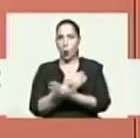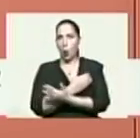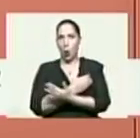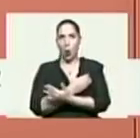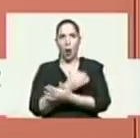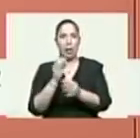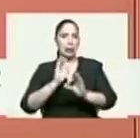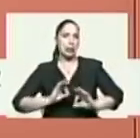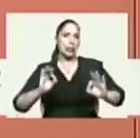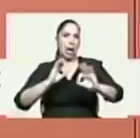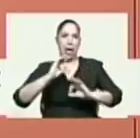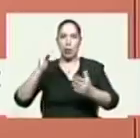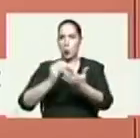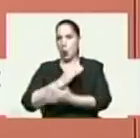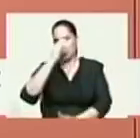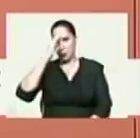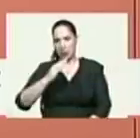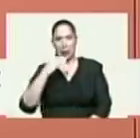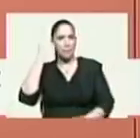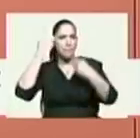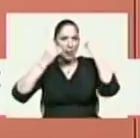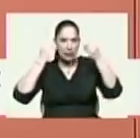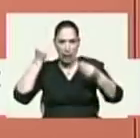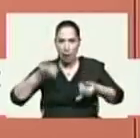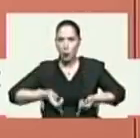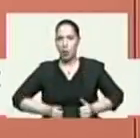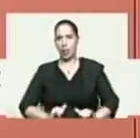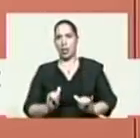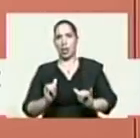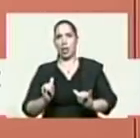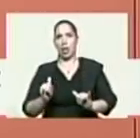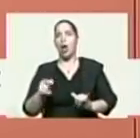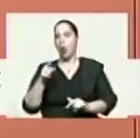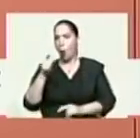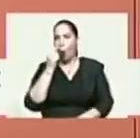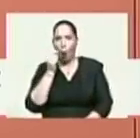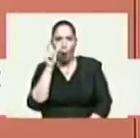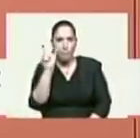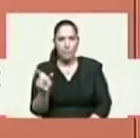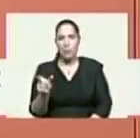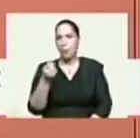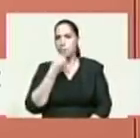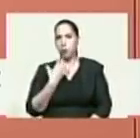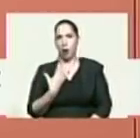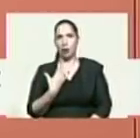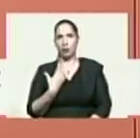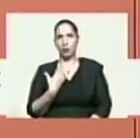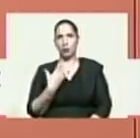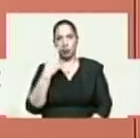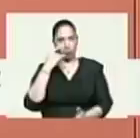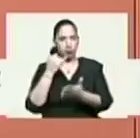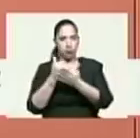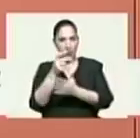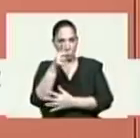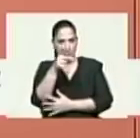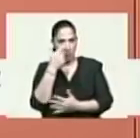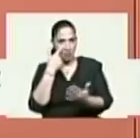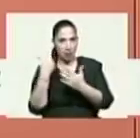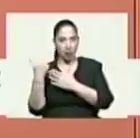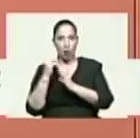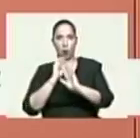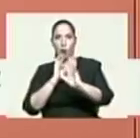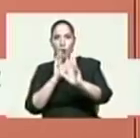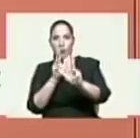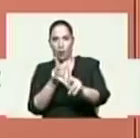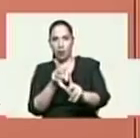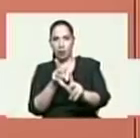ningún tipo de golpes militares, que pensáramos en sus hijos, que él era un hombre bueno. Vamos a ver este video y esta confesión